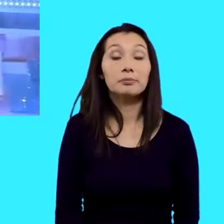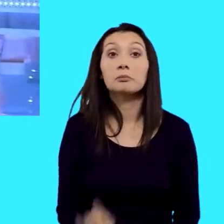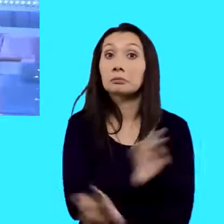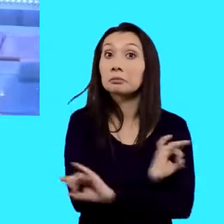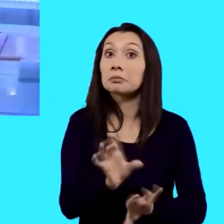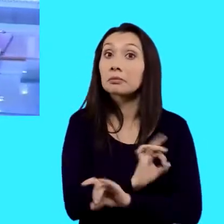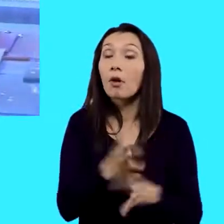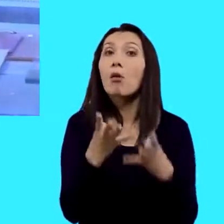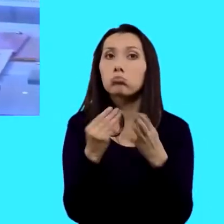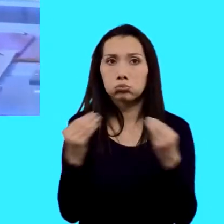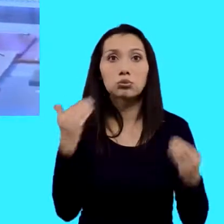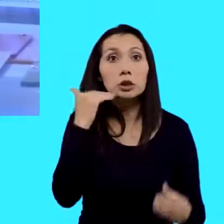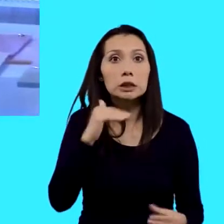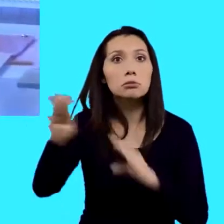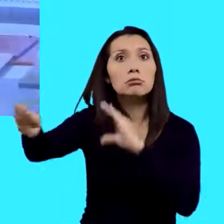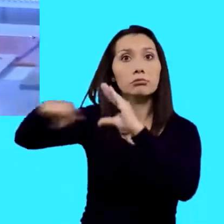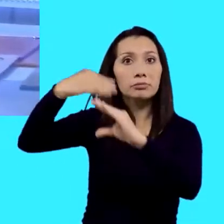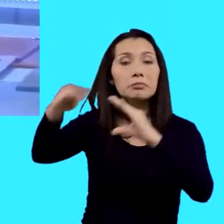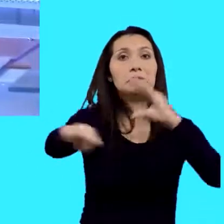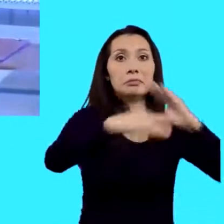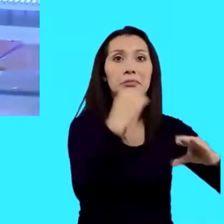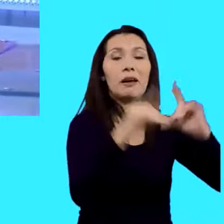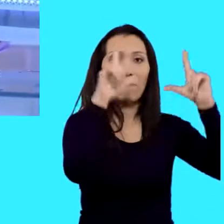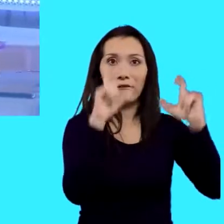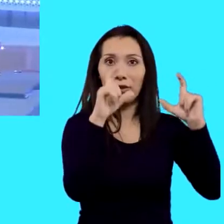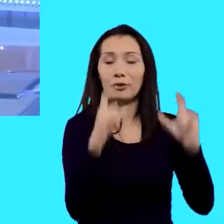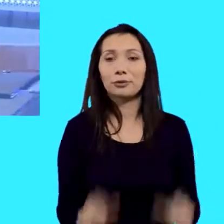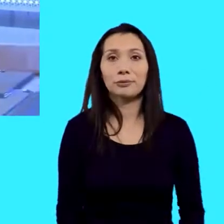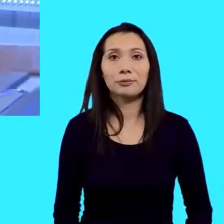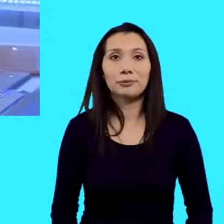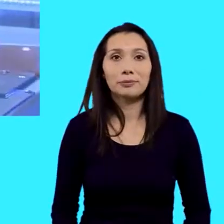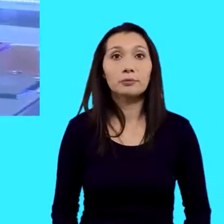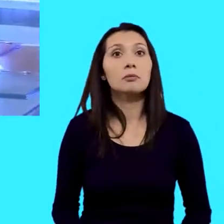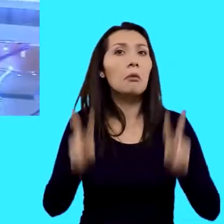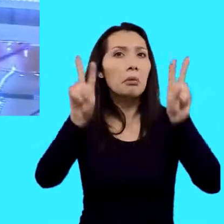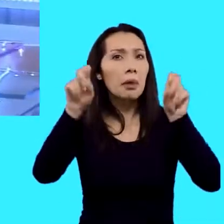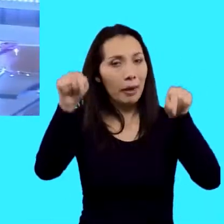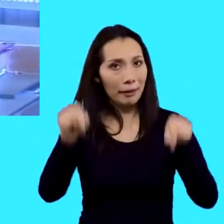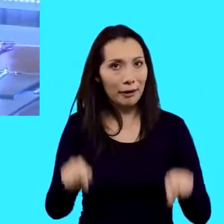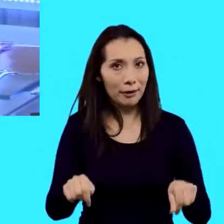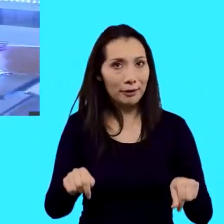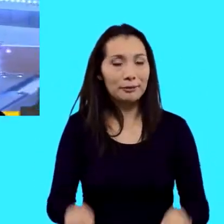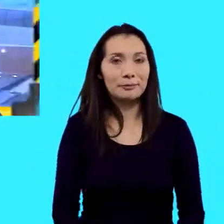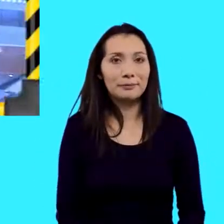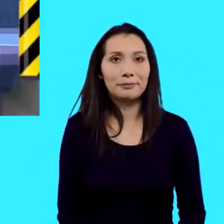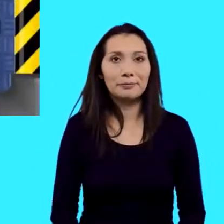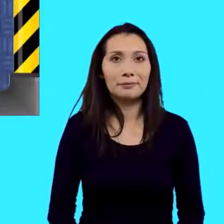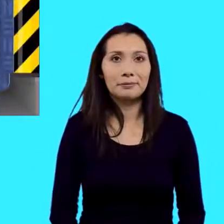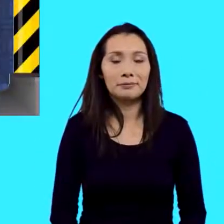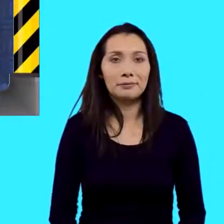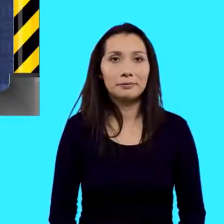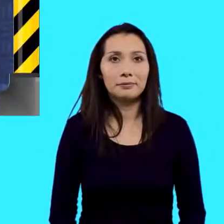¡Yapa, yapa! Hay muchos otros niños del país que nos envían sus selfie fotos sobre el tema de hoy.